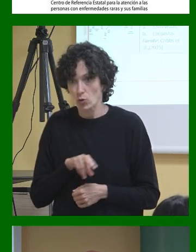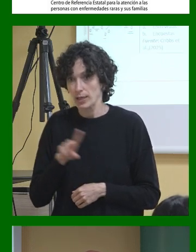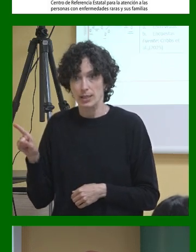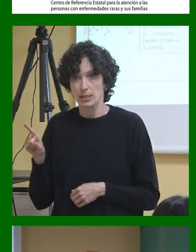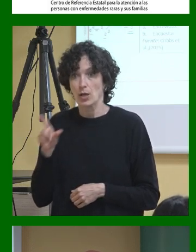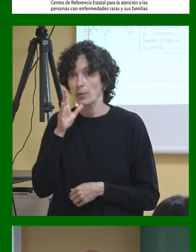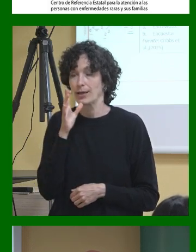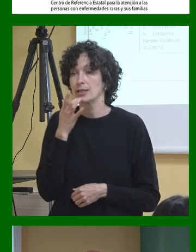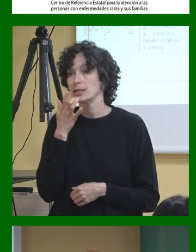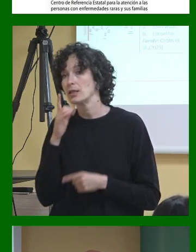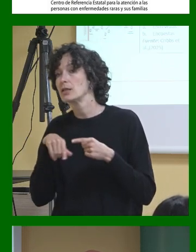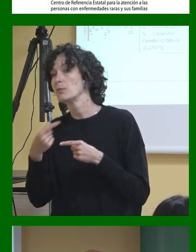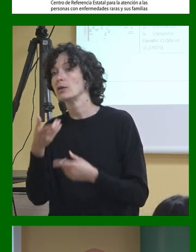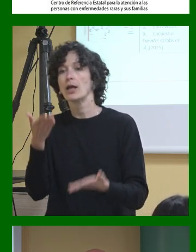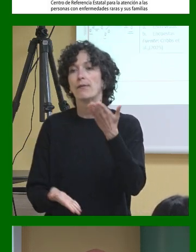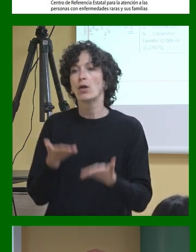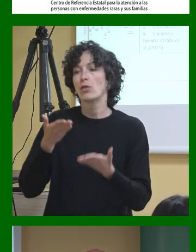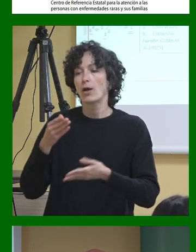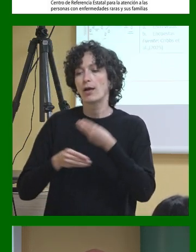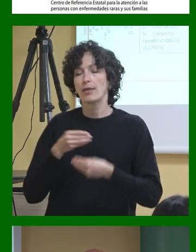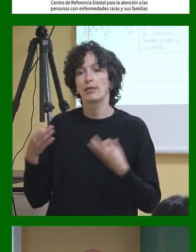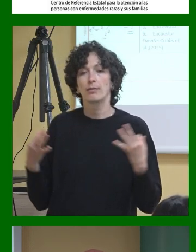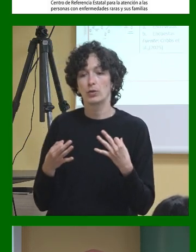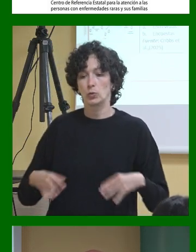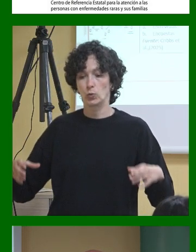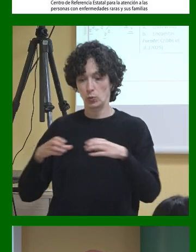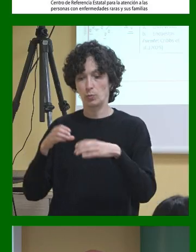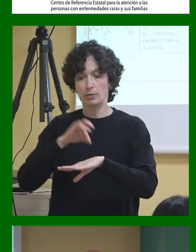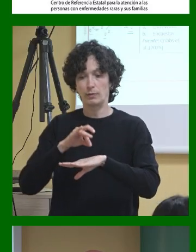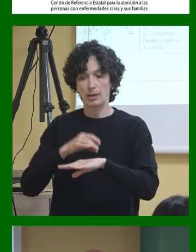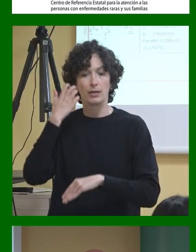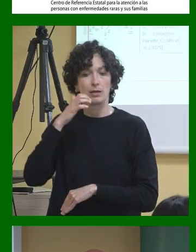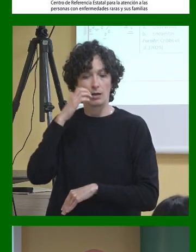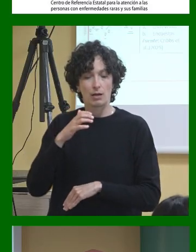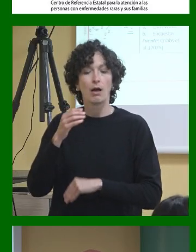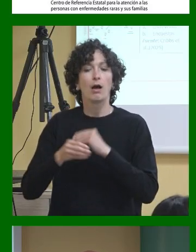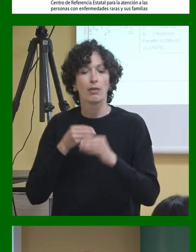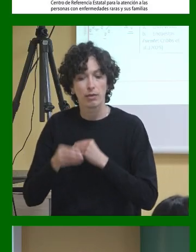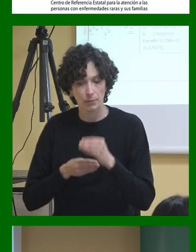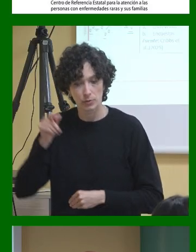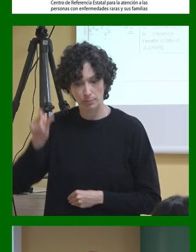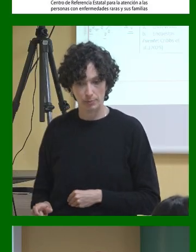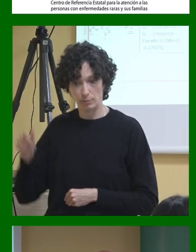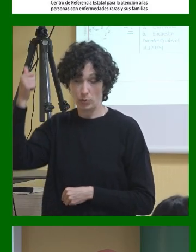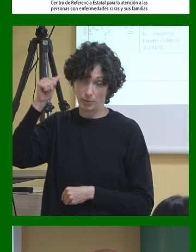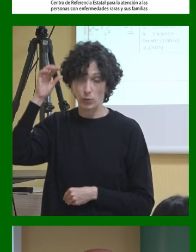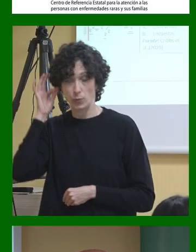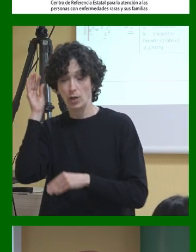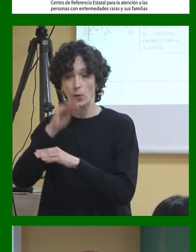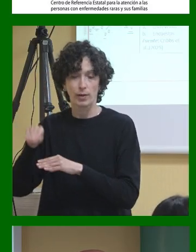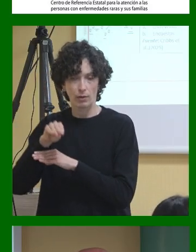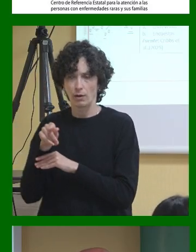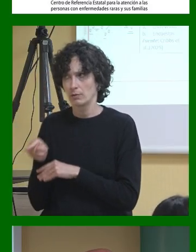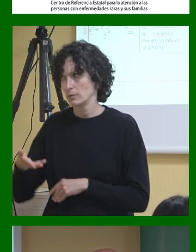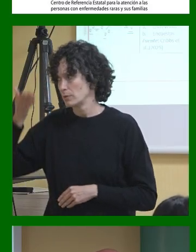cuando hagamos una evaluación con un colectivo de enfermedades poco frecuentes, el cuidador, la cuidadora, digamos, es